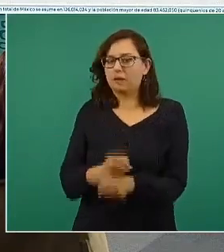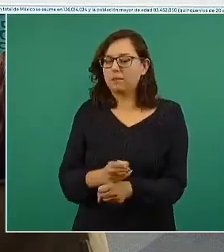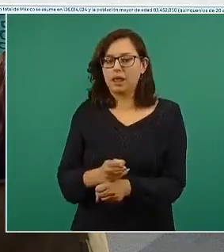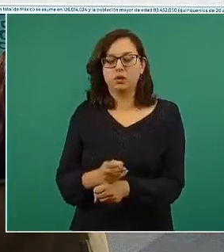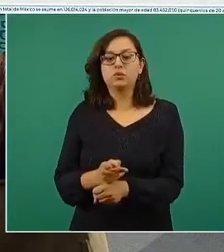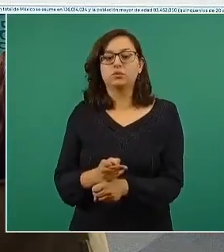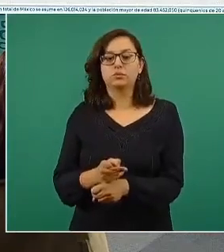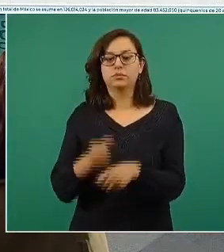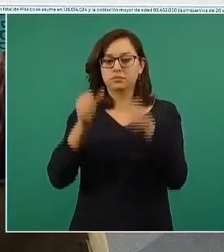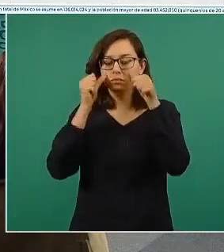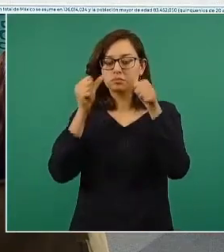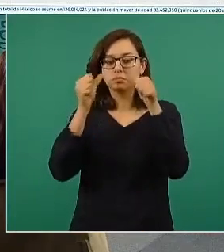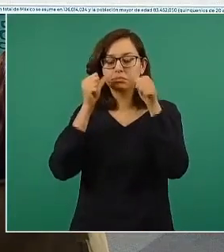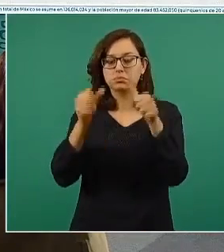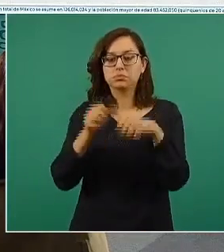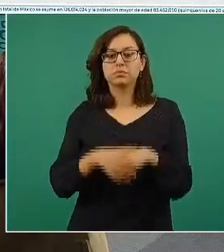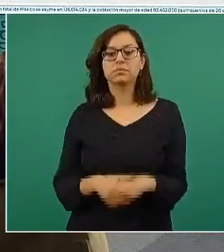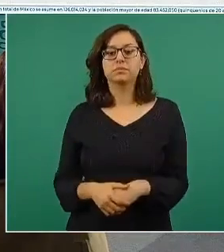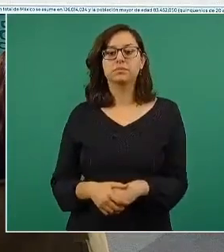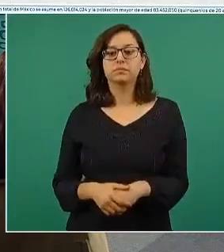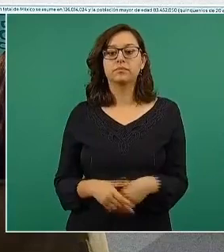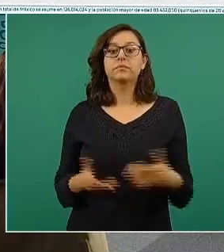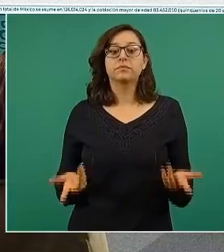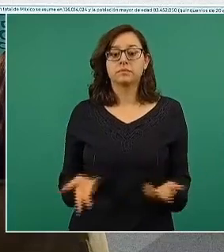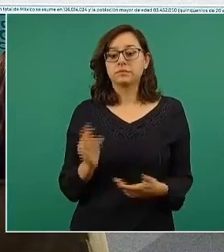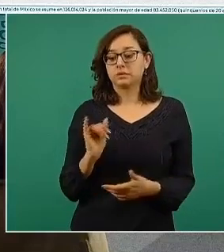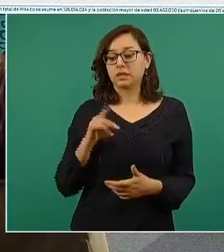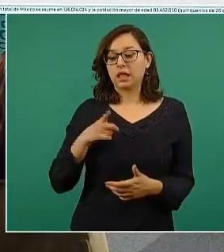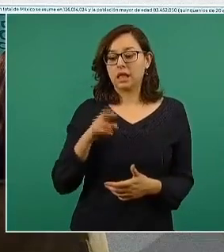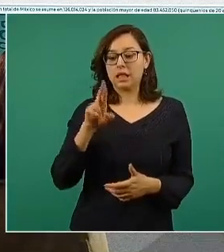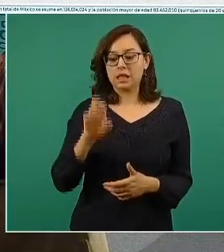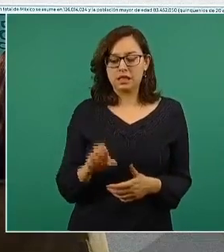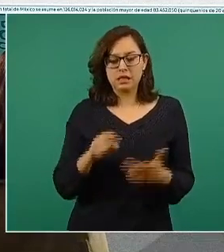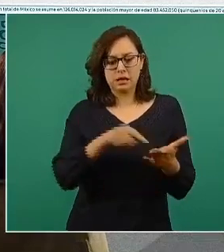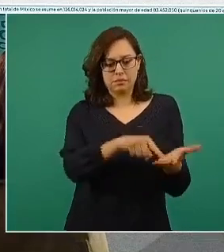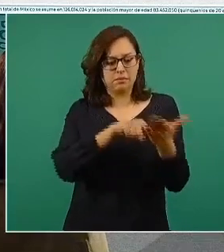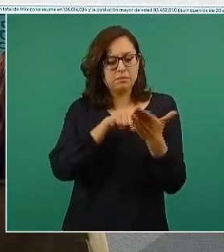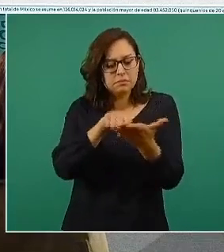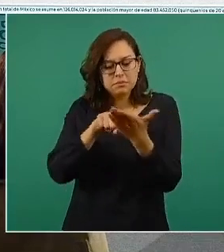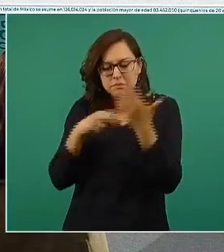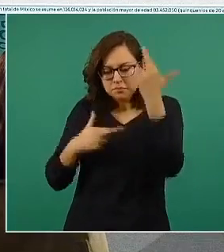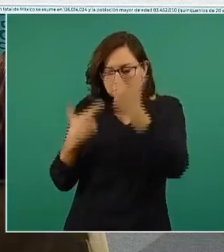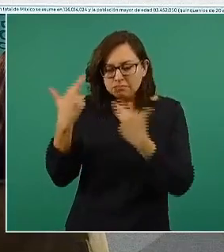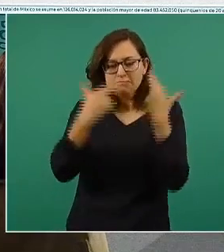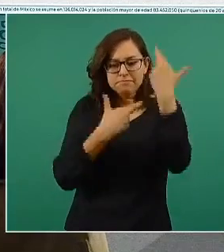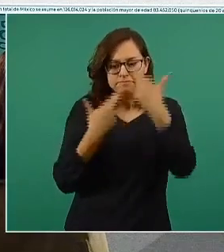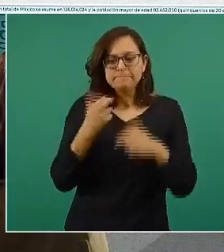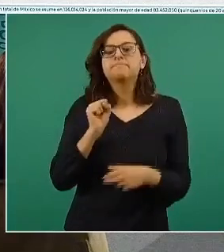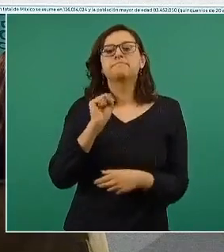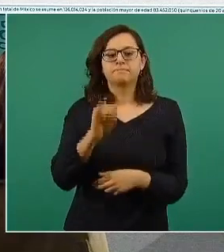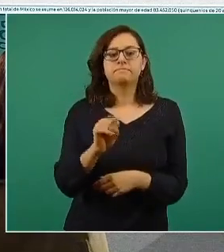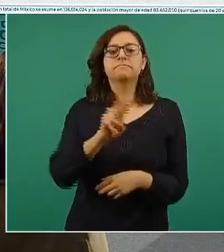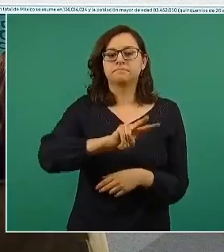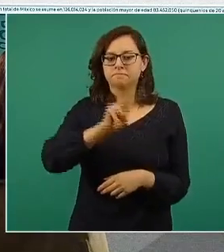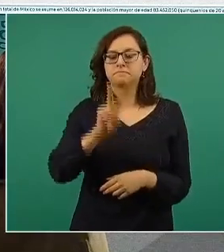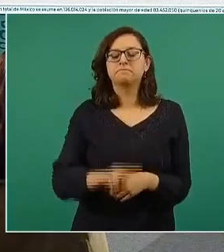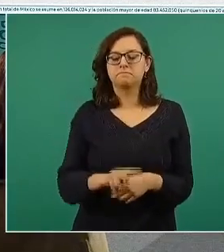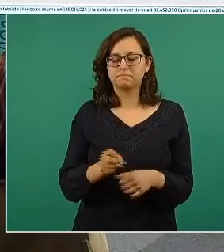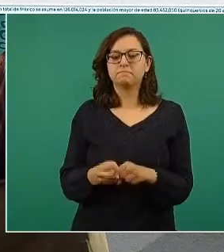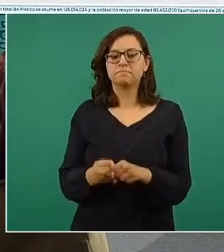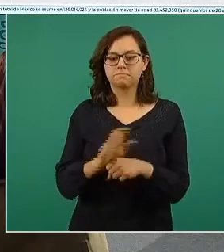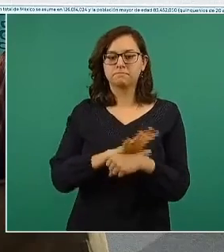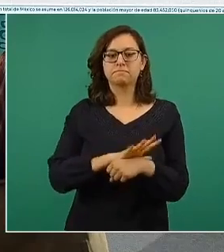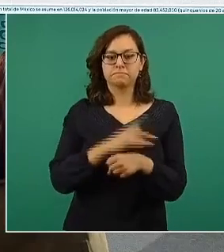de COVID-19 en México. El INDRE obviamente ratificó los resultados, emitió en su momento las evaluaciones